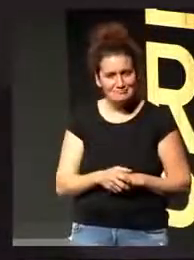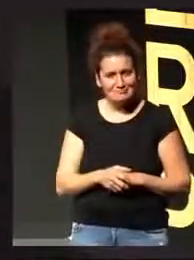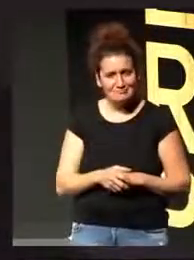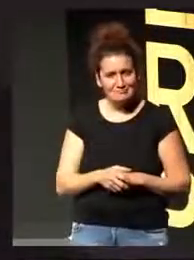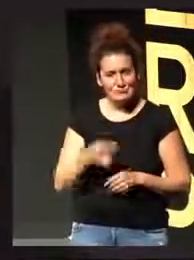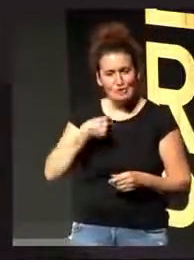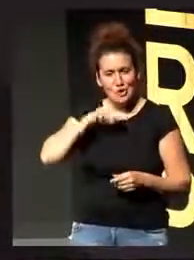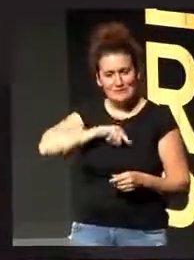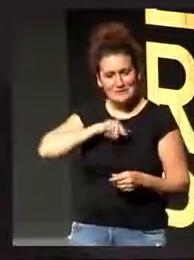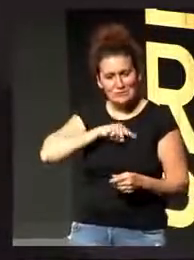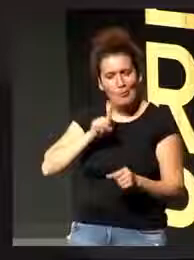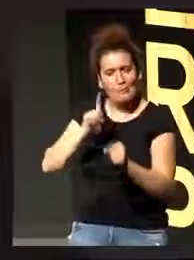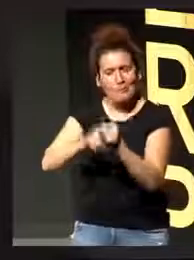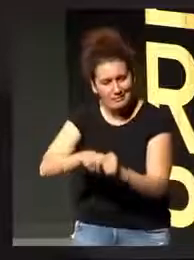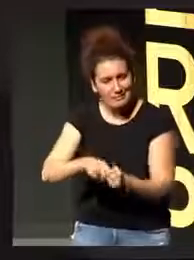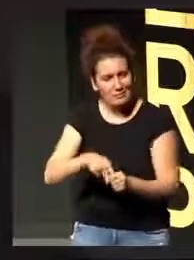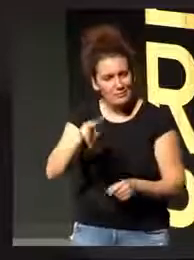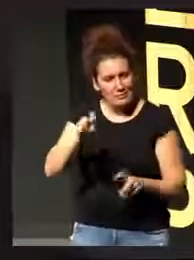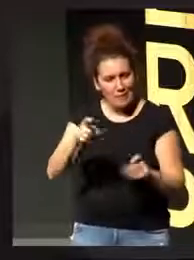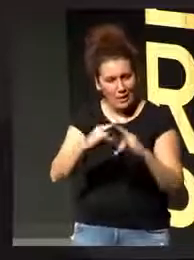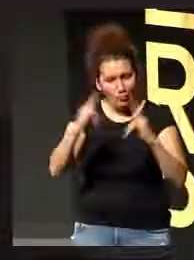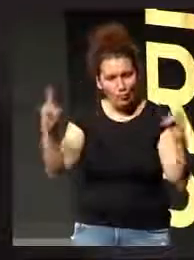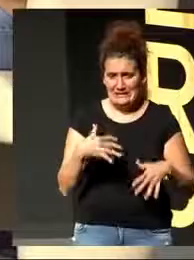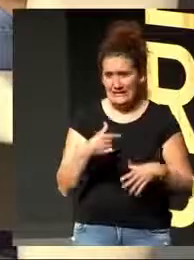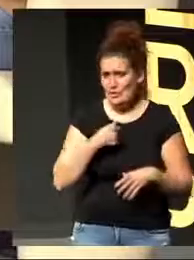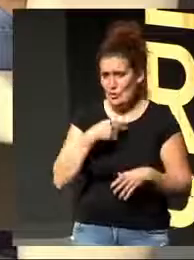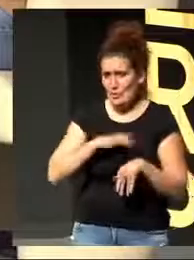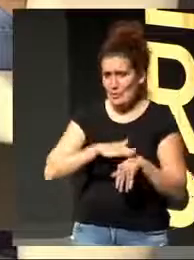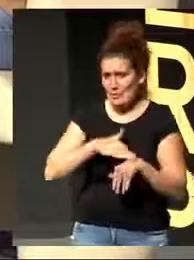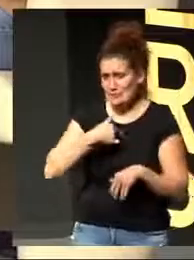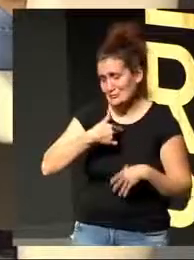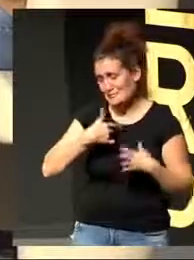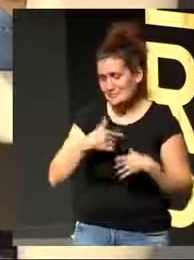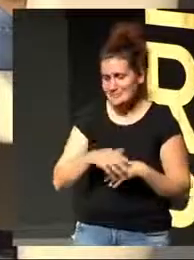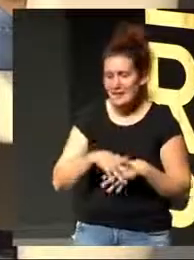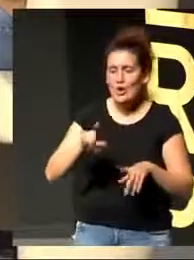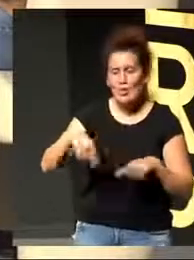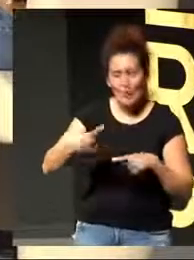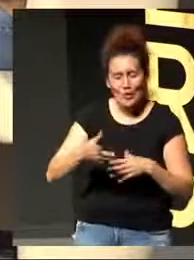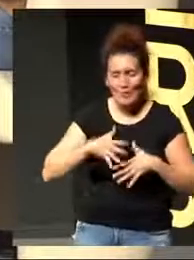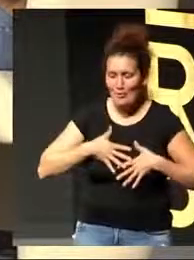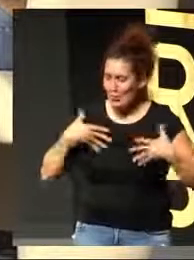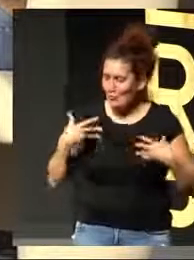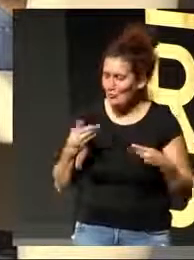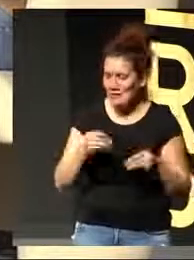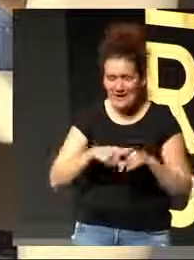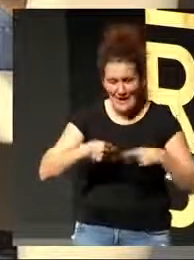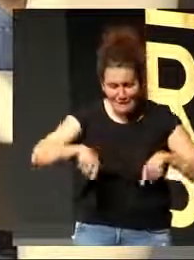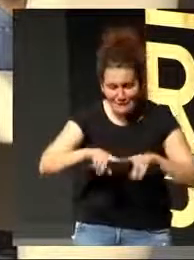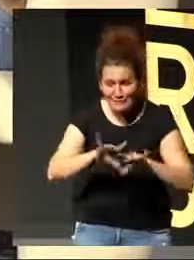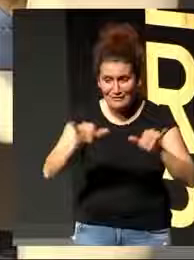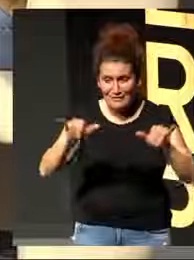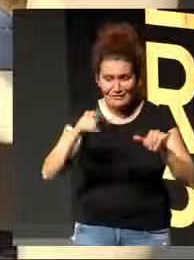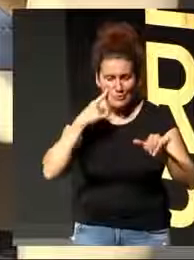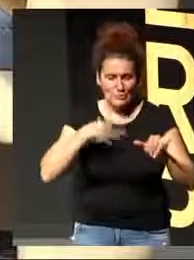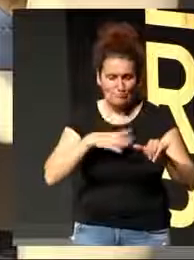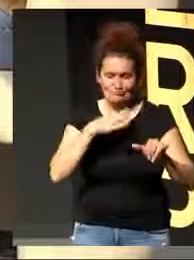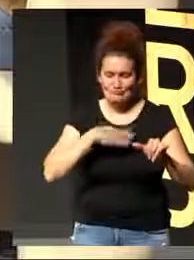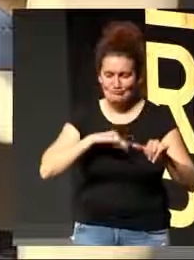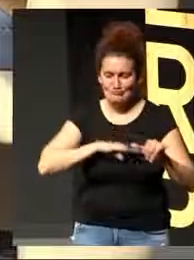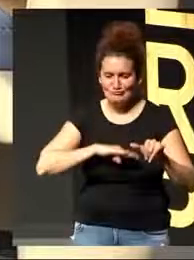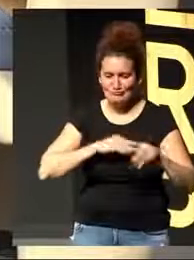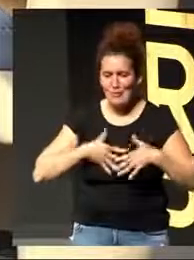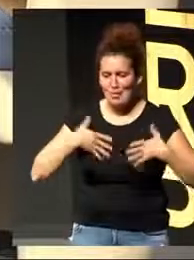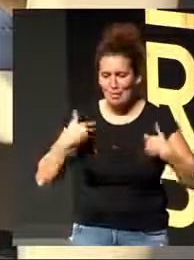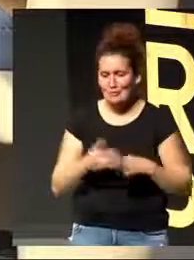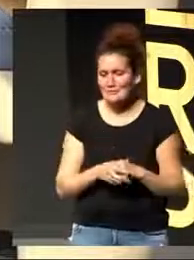Me siento partícipe de real. Y luego mucha emoción, ¿eh? Cuando lo vi terminado, la verdad que me decías, sí, casi lloro, ¿no? Cuando pasaba,